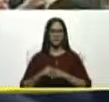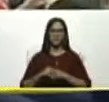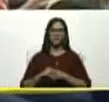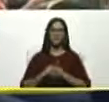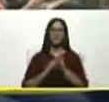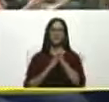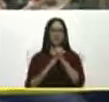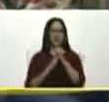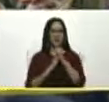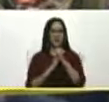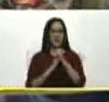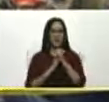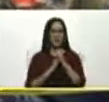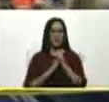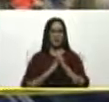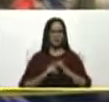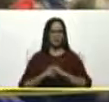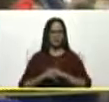liderazgo